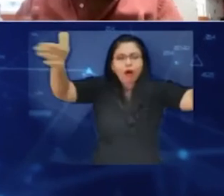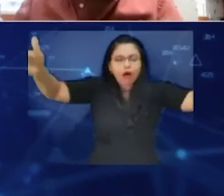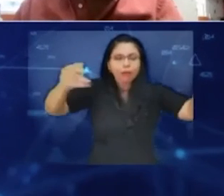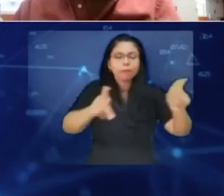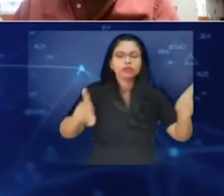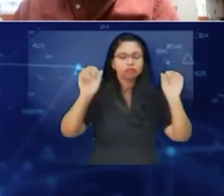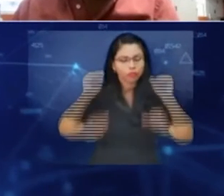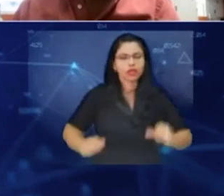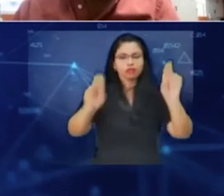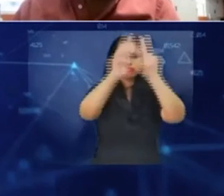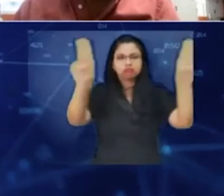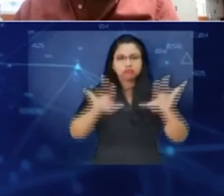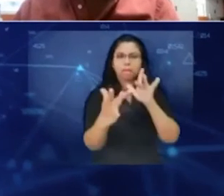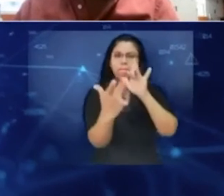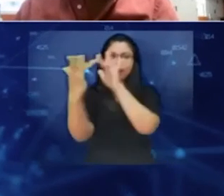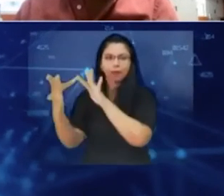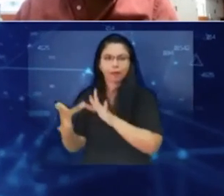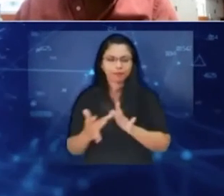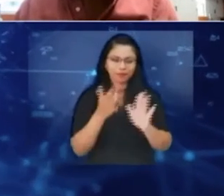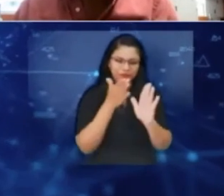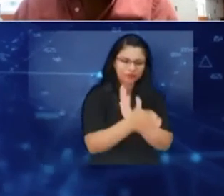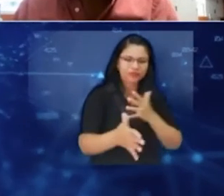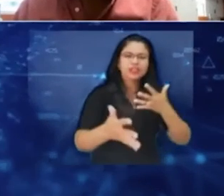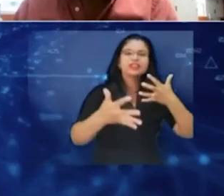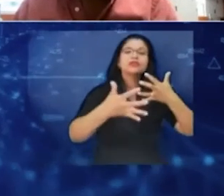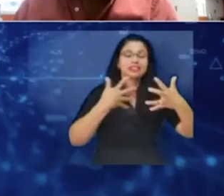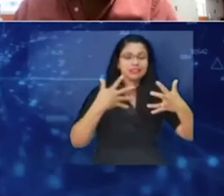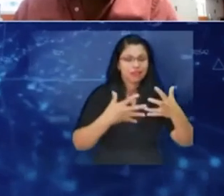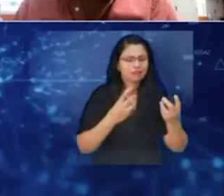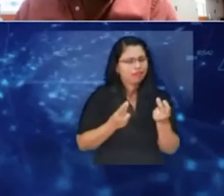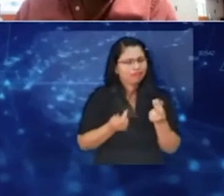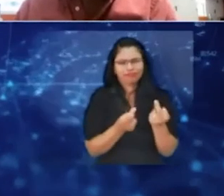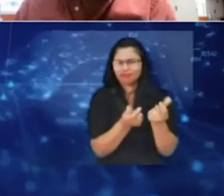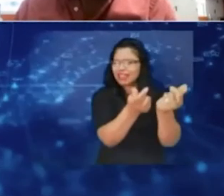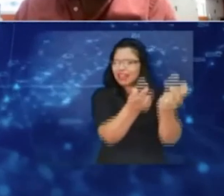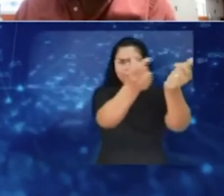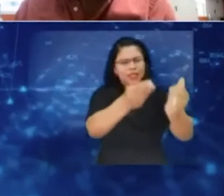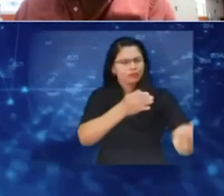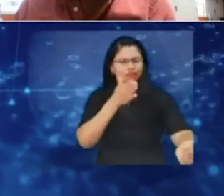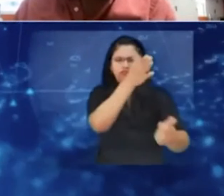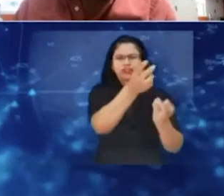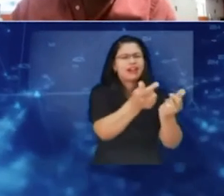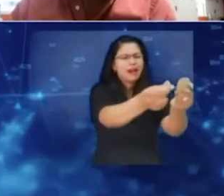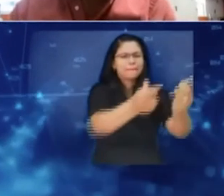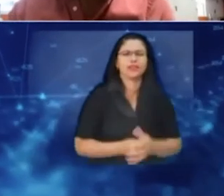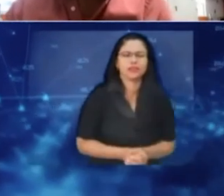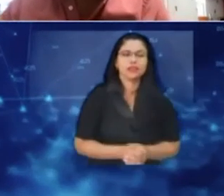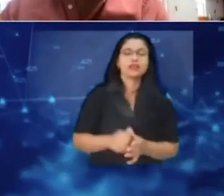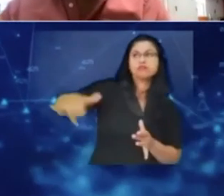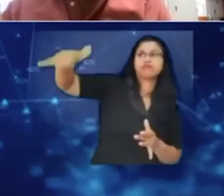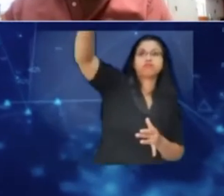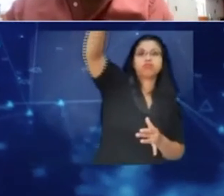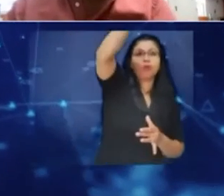¿Qué busca Kuiper? Bueno, Kuiper es un sistema de alto rendimiento, es un sistema como muchos otros sistemas satelitales de alto